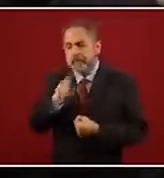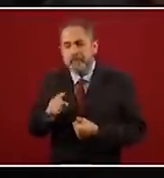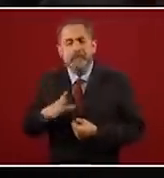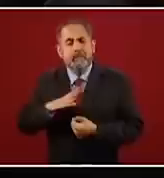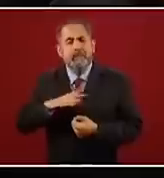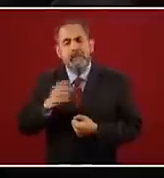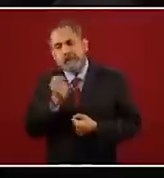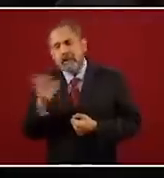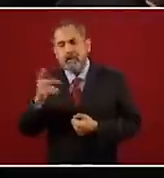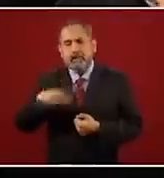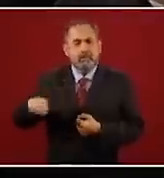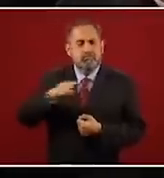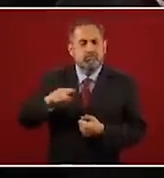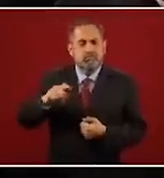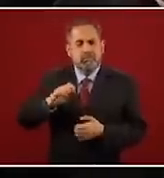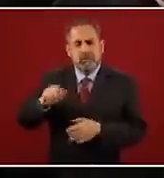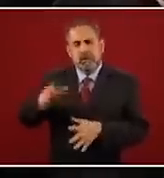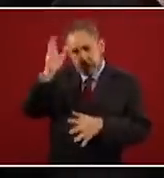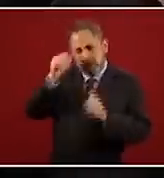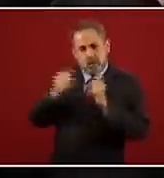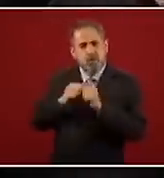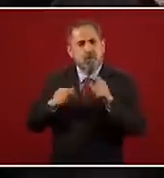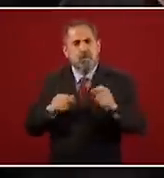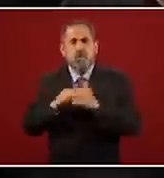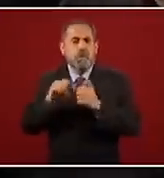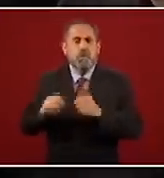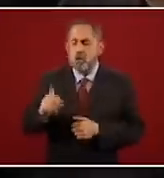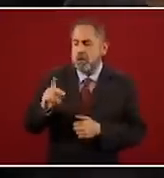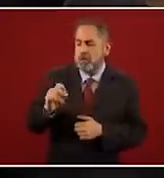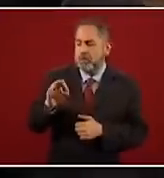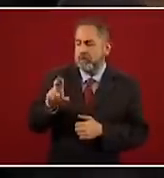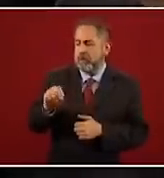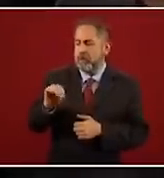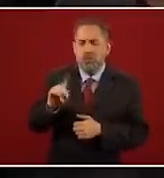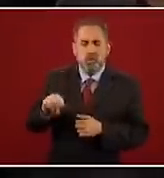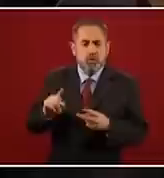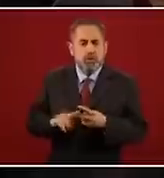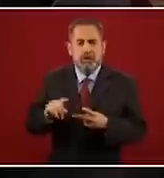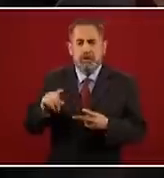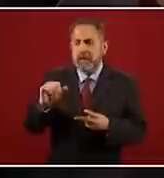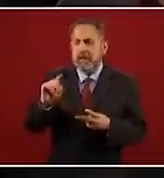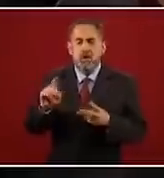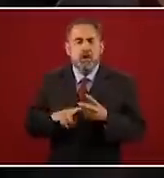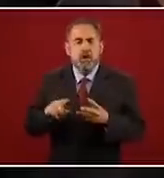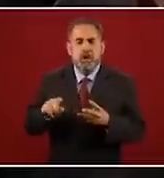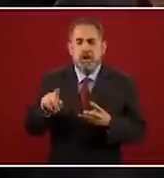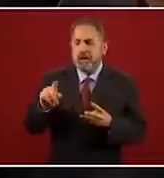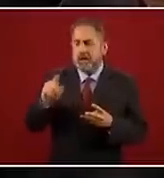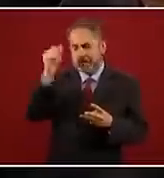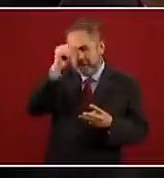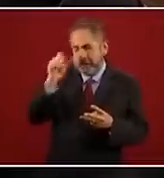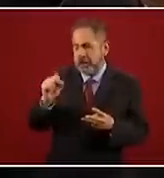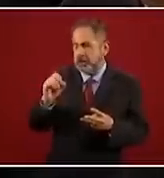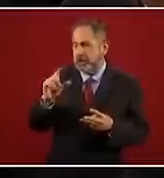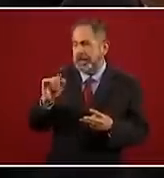hay quienes simpatizan con su movimiento como Porfirio Muñoz Ledo, como Pedro Salmerón, como el propio padre Solalinde, que dice